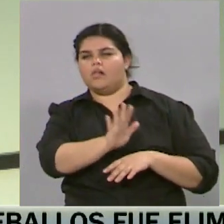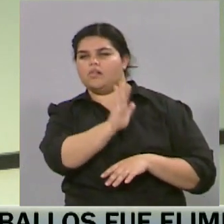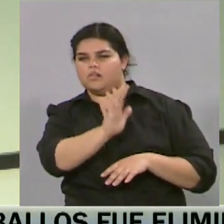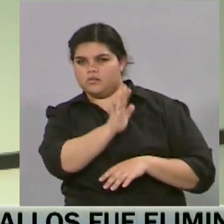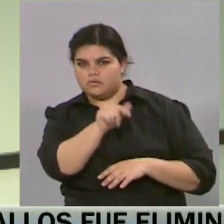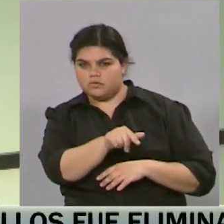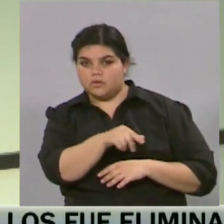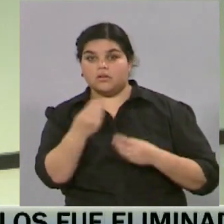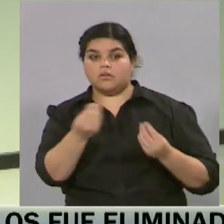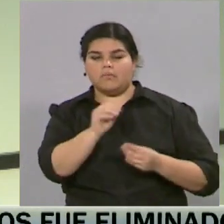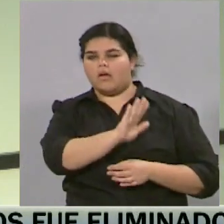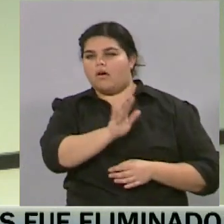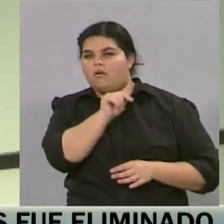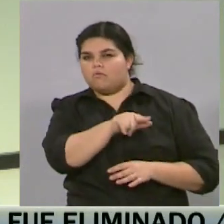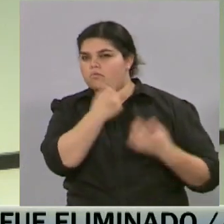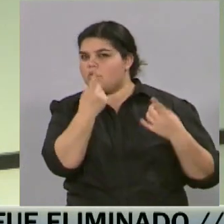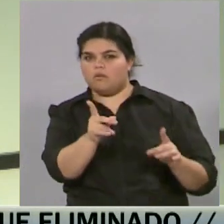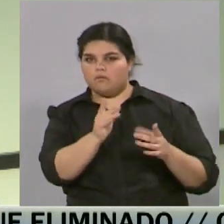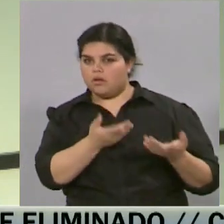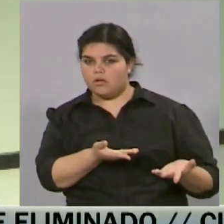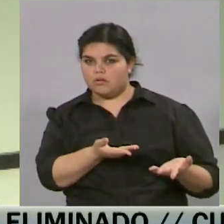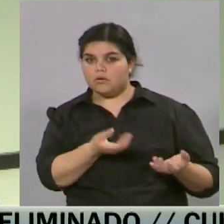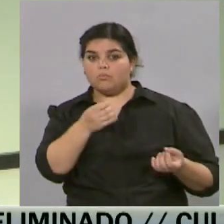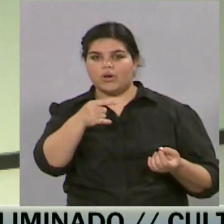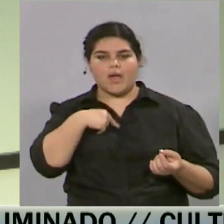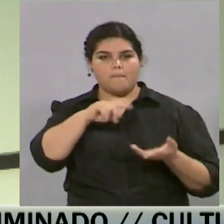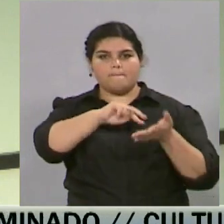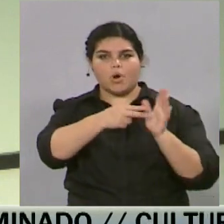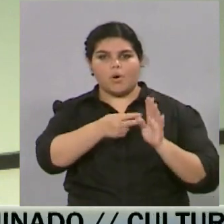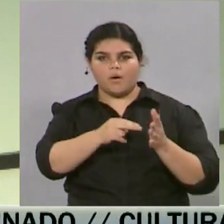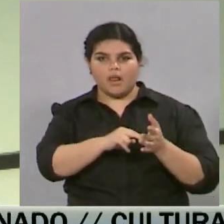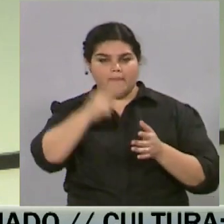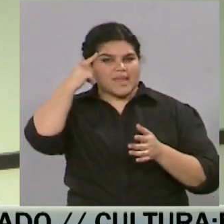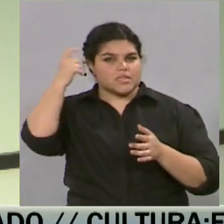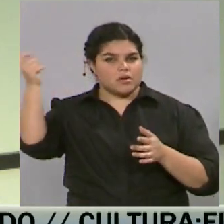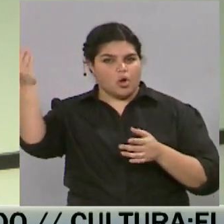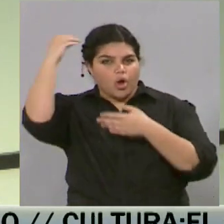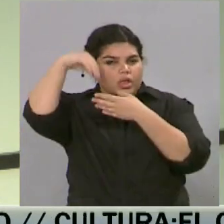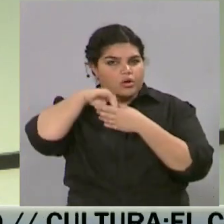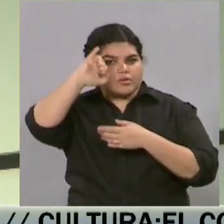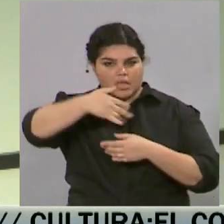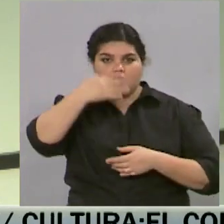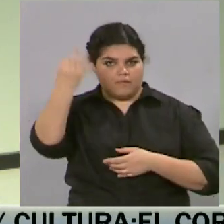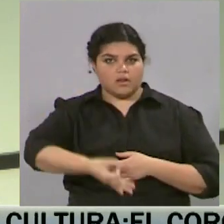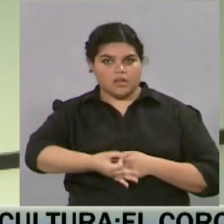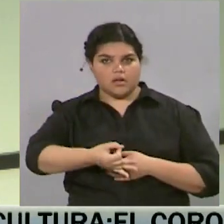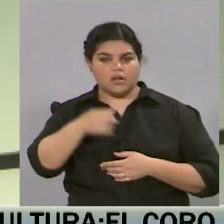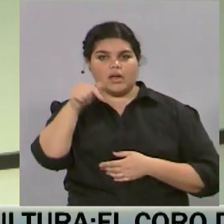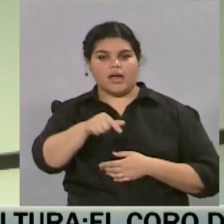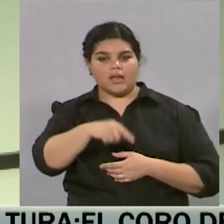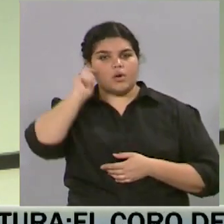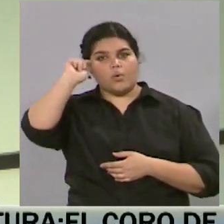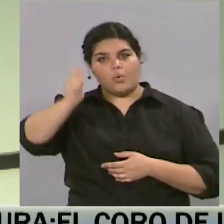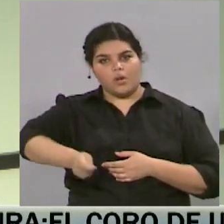Y el acoso sí ya tiene otros mecanismos. ¿Por qué? Porque genera un daño psicológico probado y cierto, donde se dispara el mecanismo